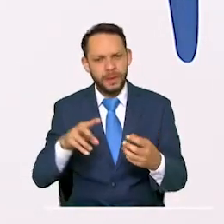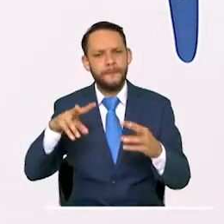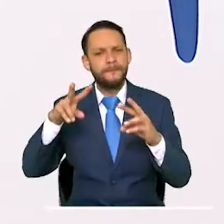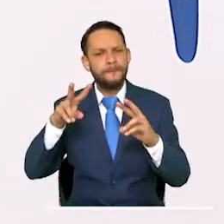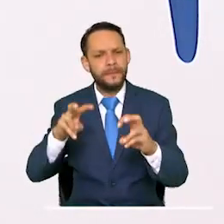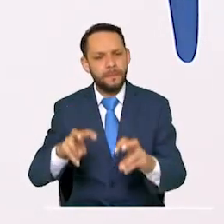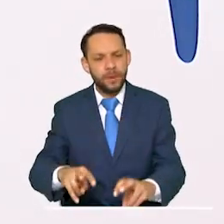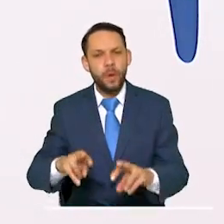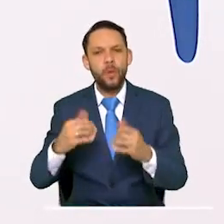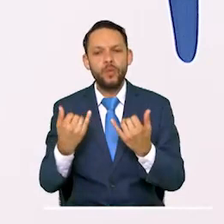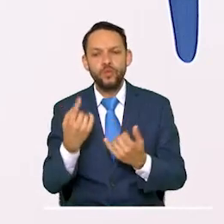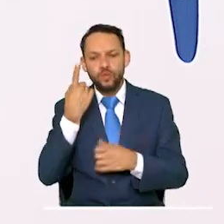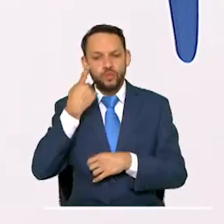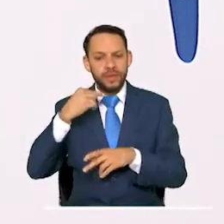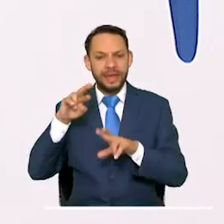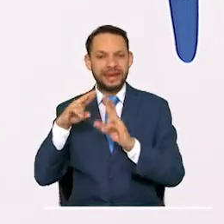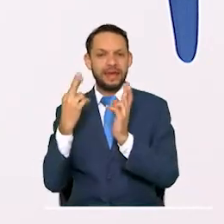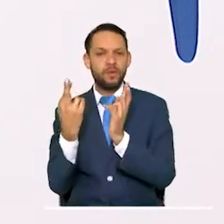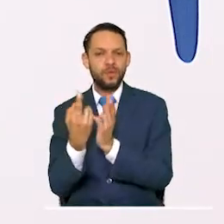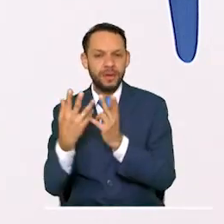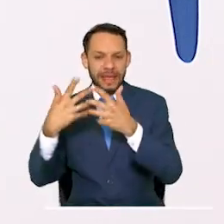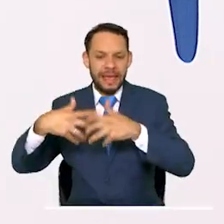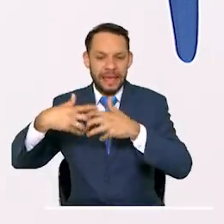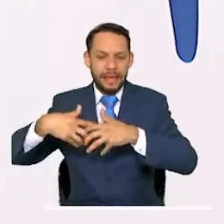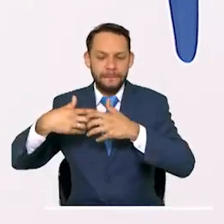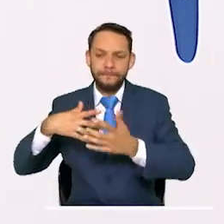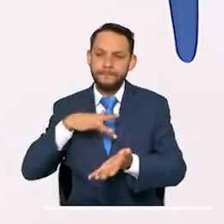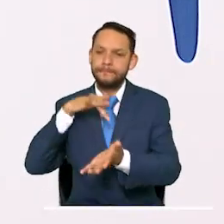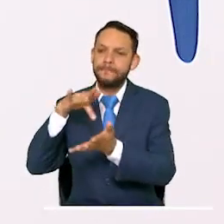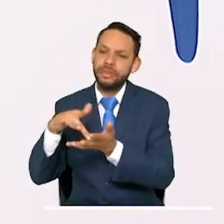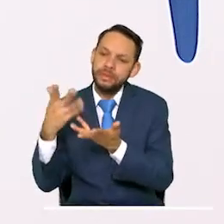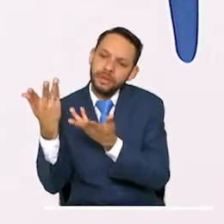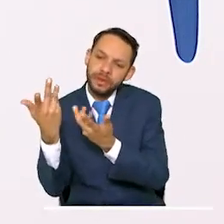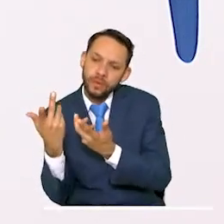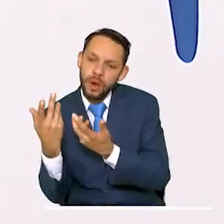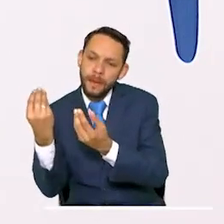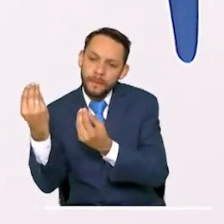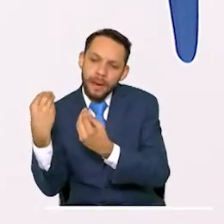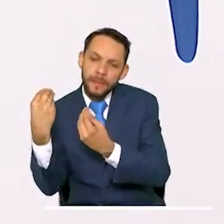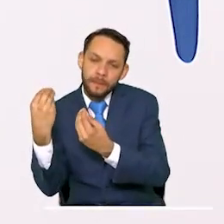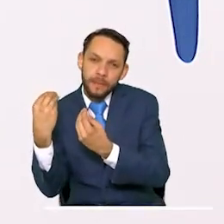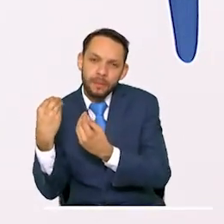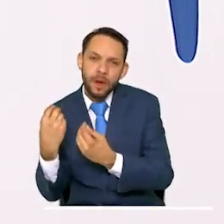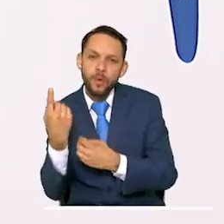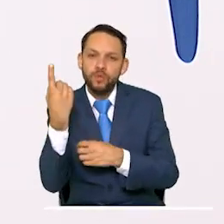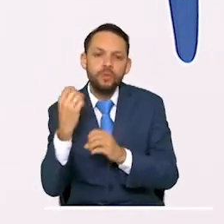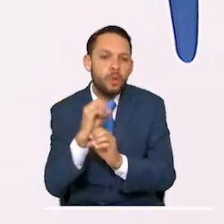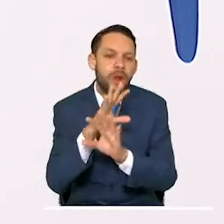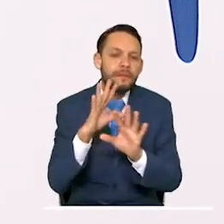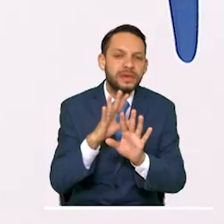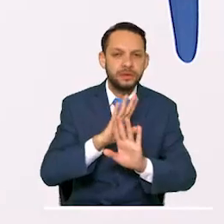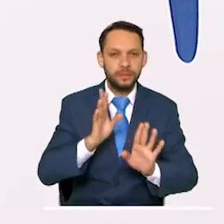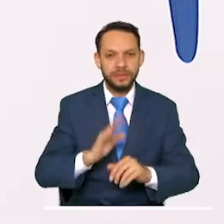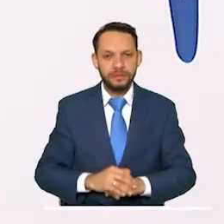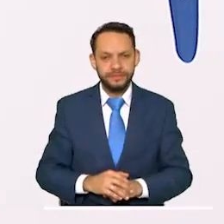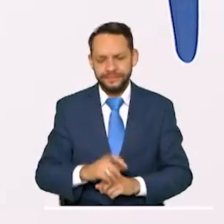una mañana porque salió una empresa muy buena de cannabinoides y me capacitaron en una mañana.